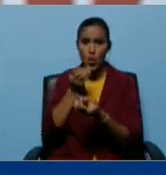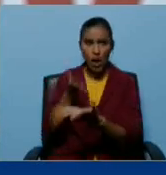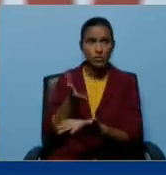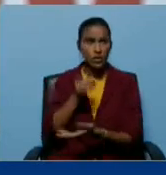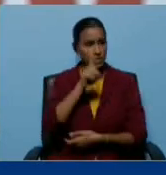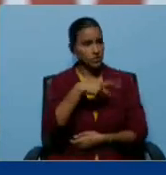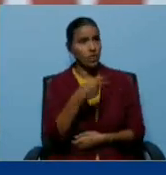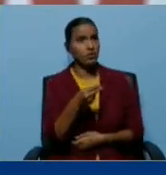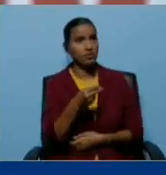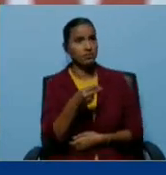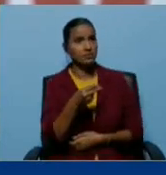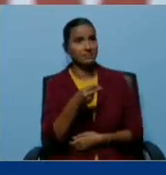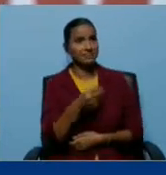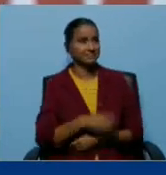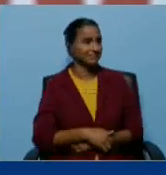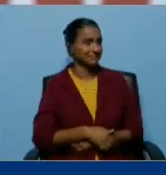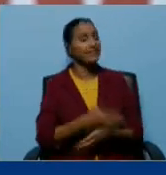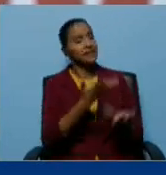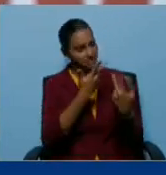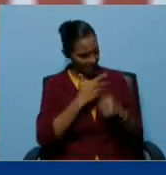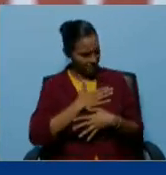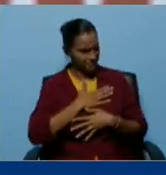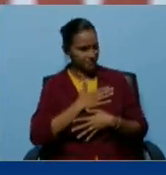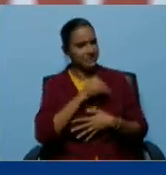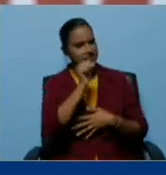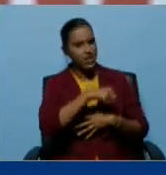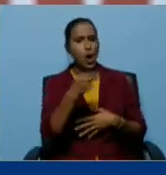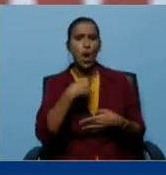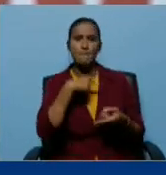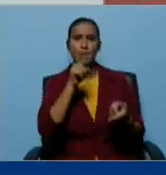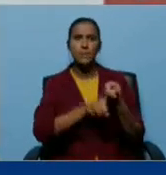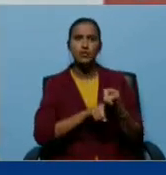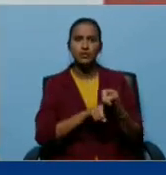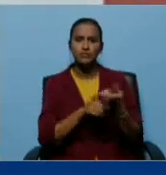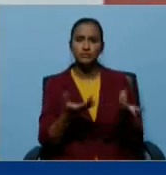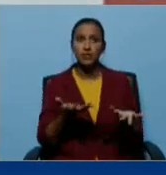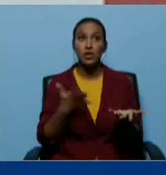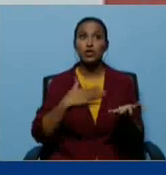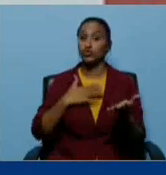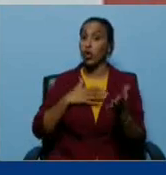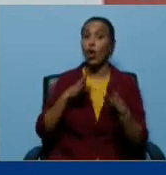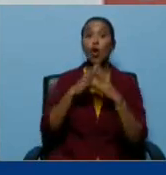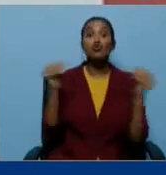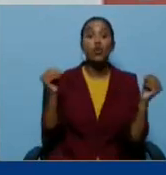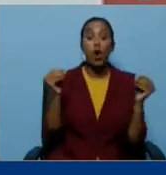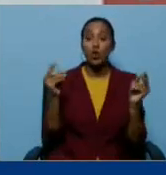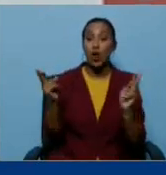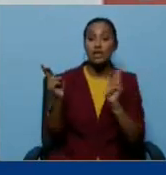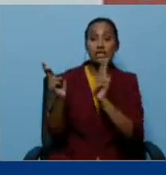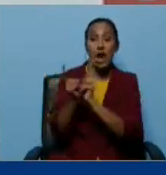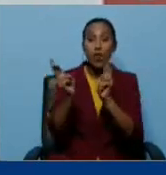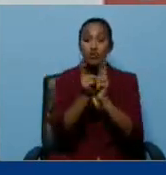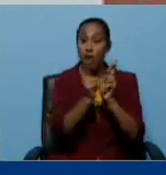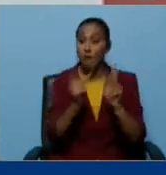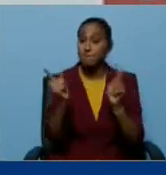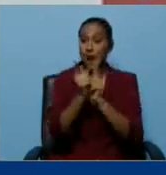Dime, ¿sí o no? Sigo tu palabra. Yo me he reunido con todo el mundo.